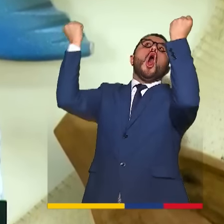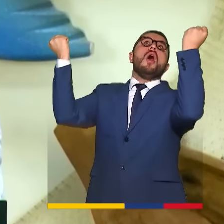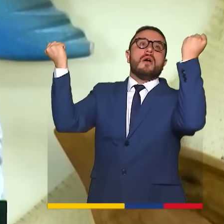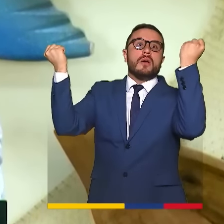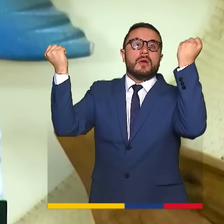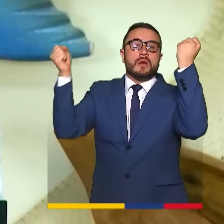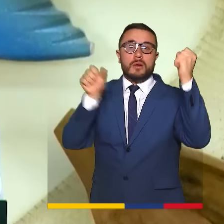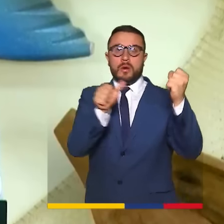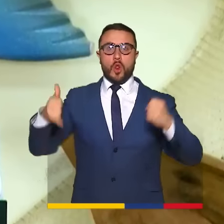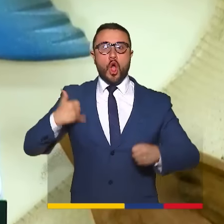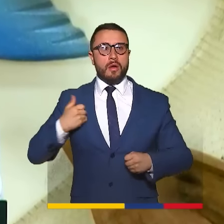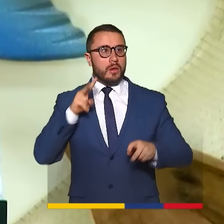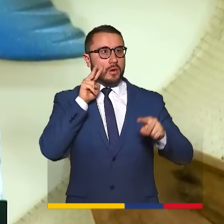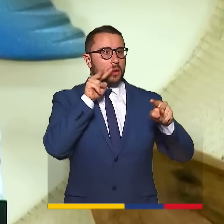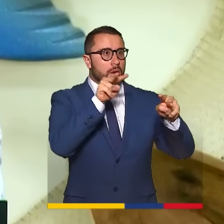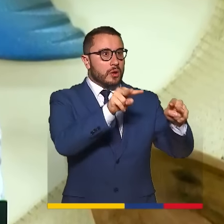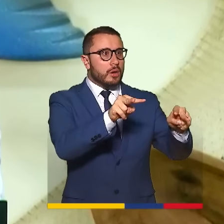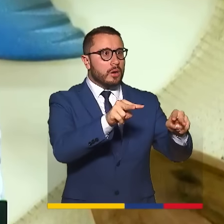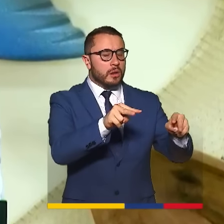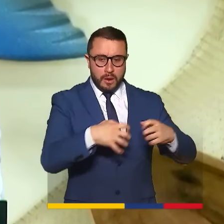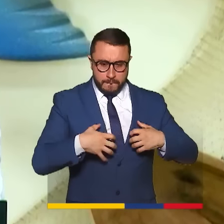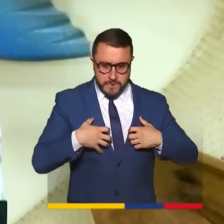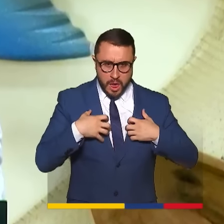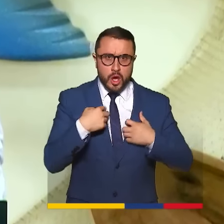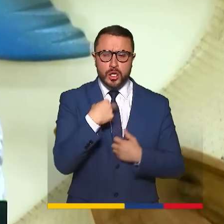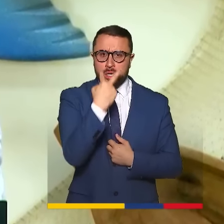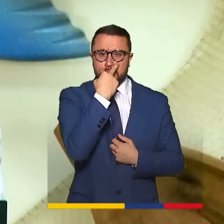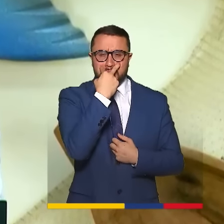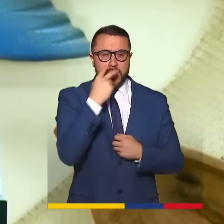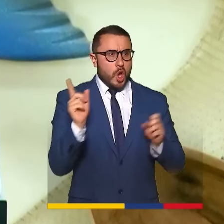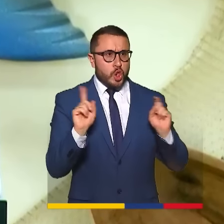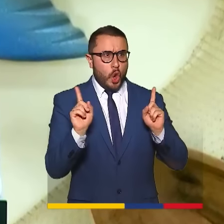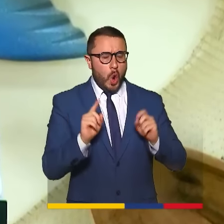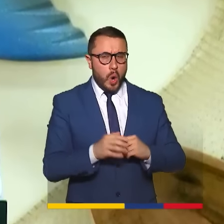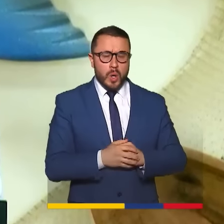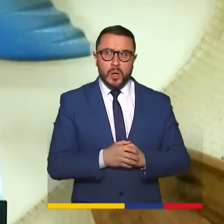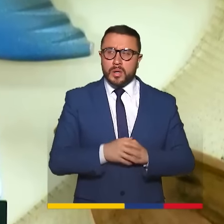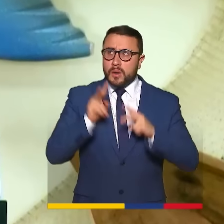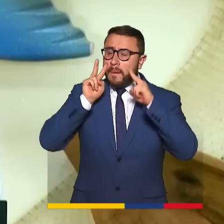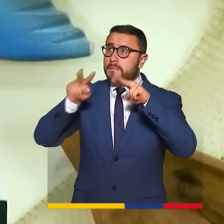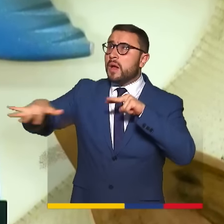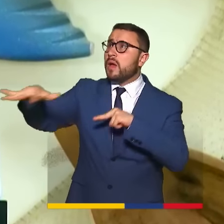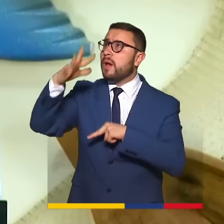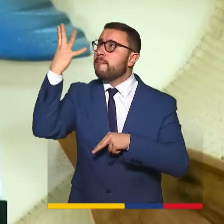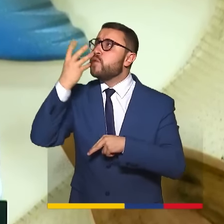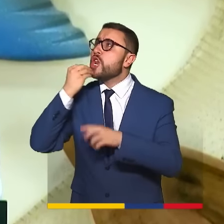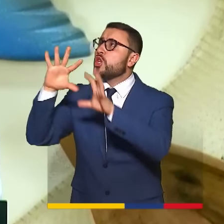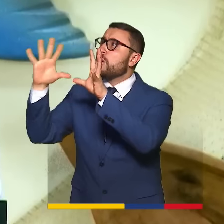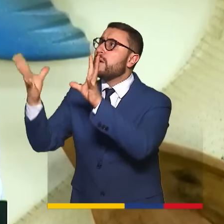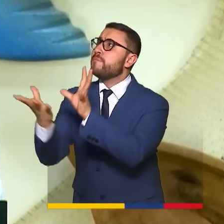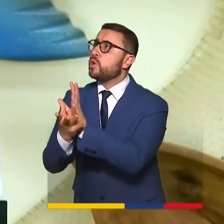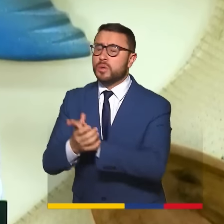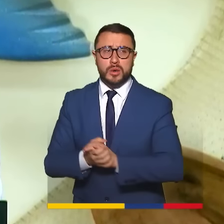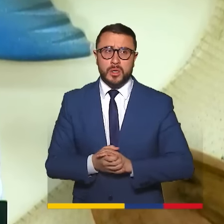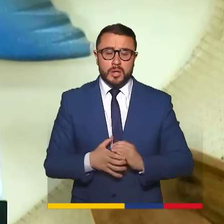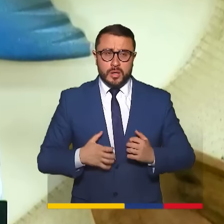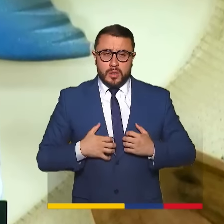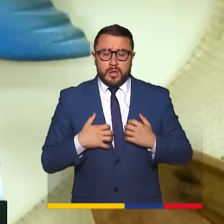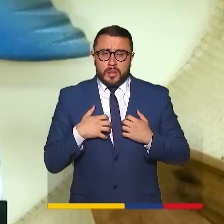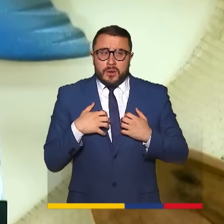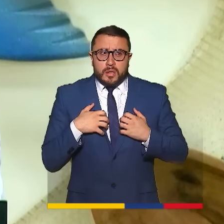por miedo a perder su visión, su mirada del mundo, de la belleza,